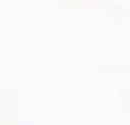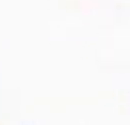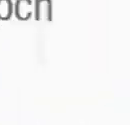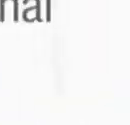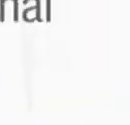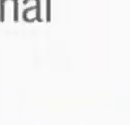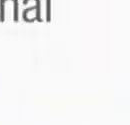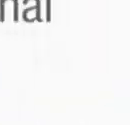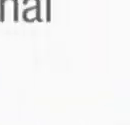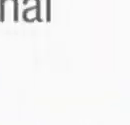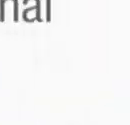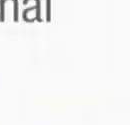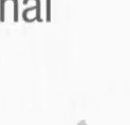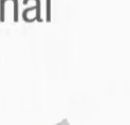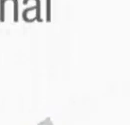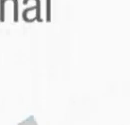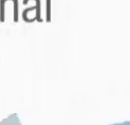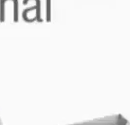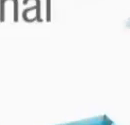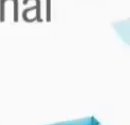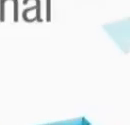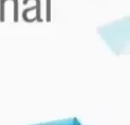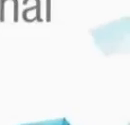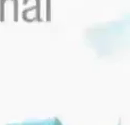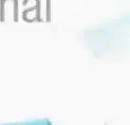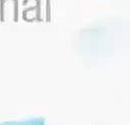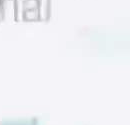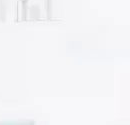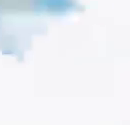Fin de espacio promocional.